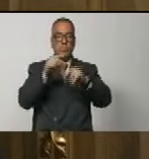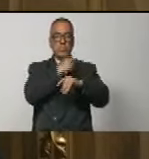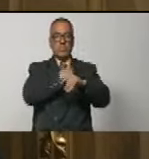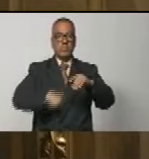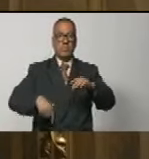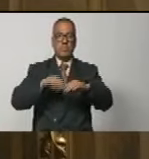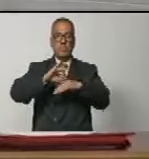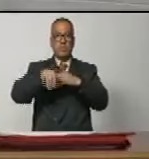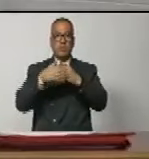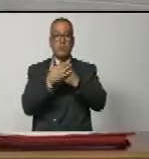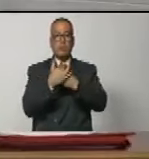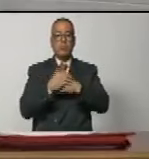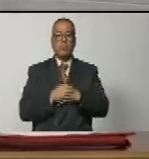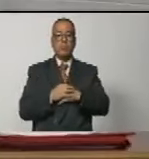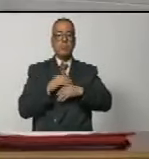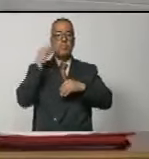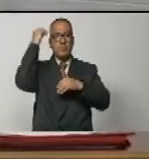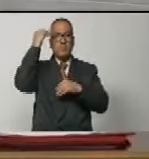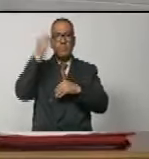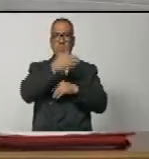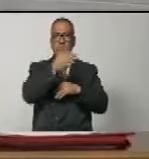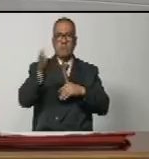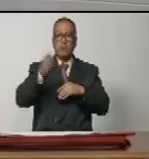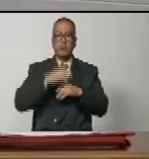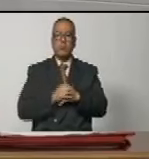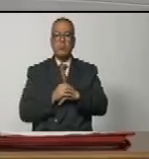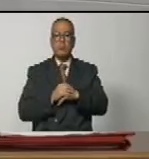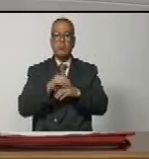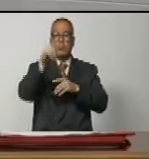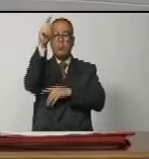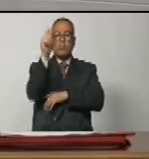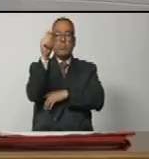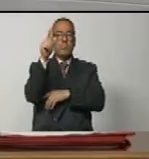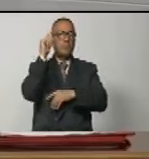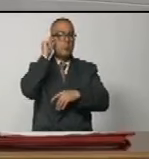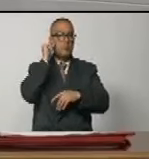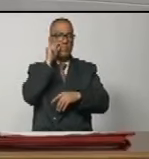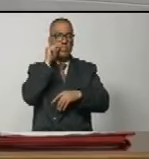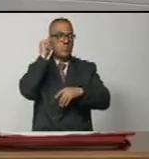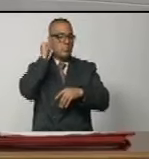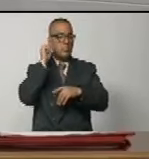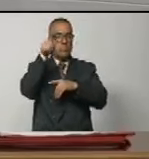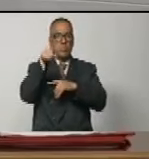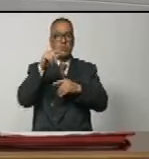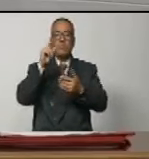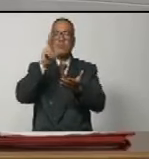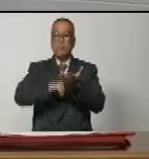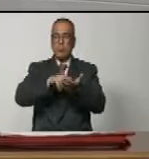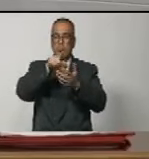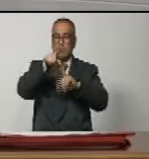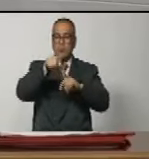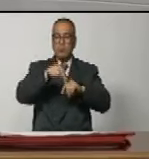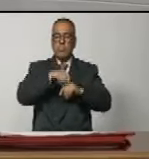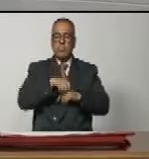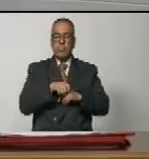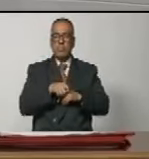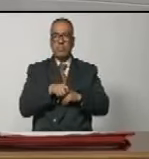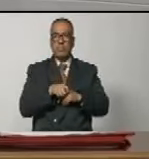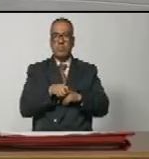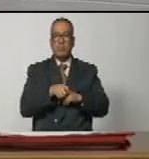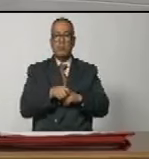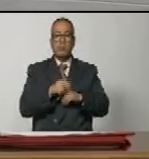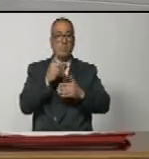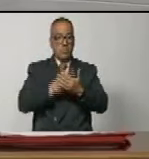ciudadano presidente. En consideración, las honorables diputadas y los honorables diputados que estén a favor